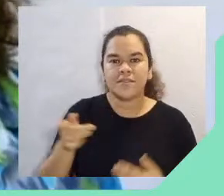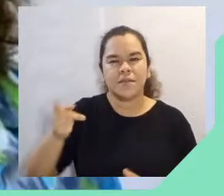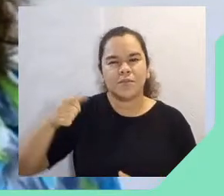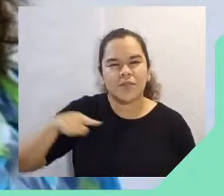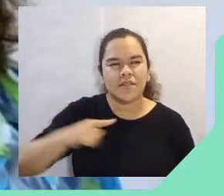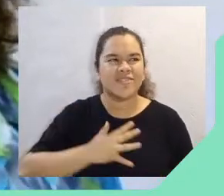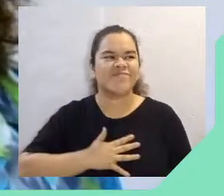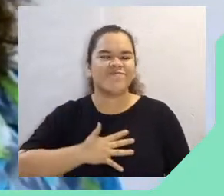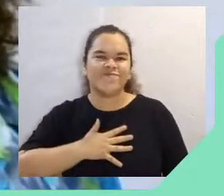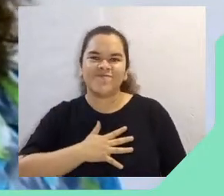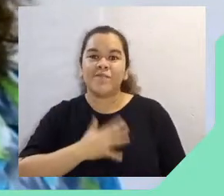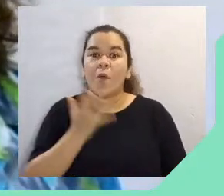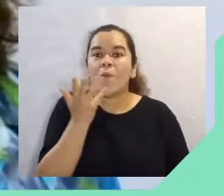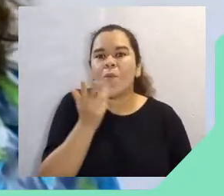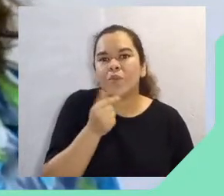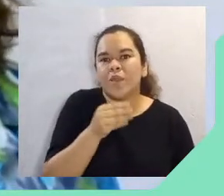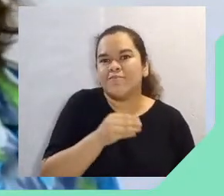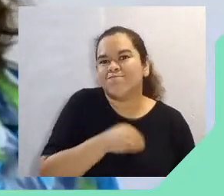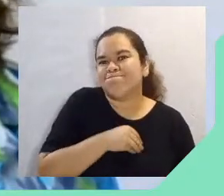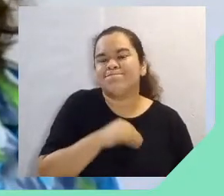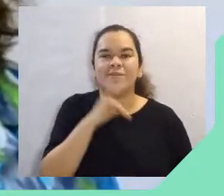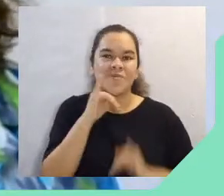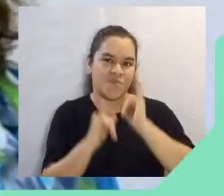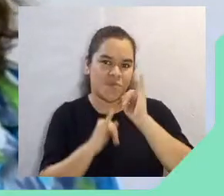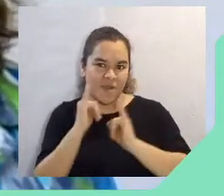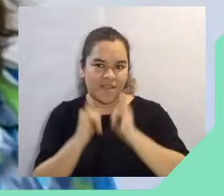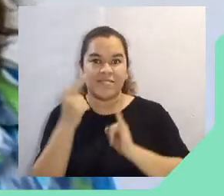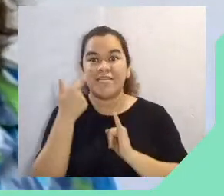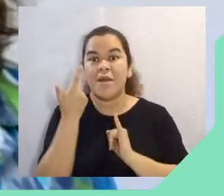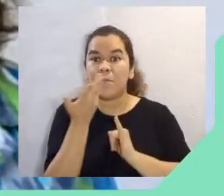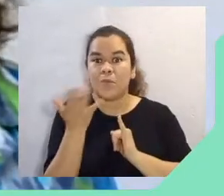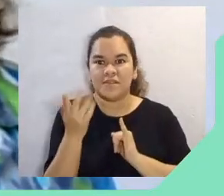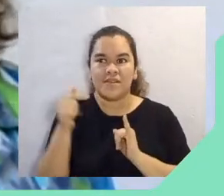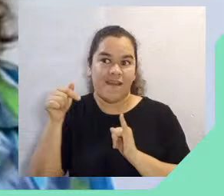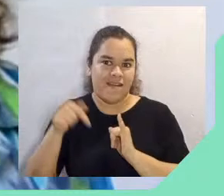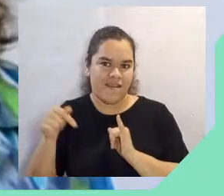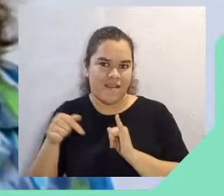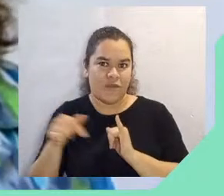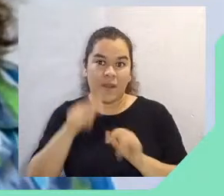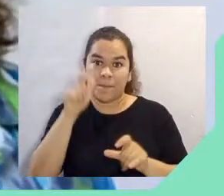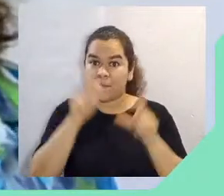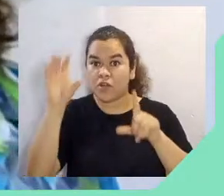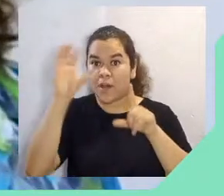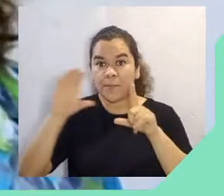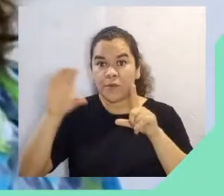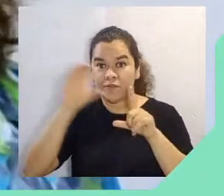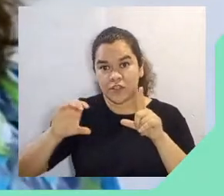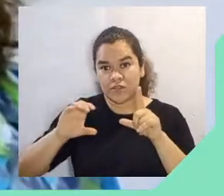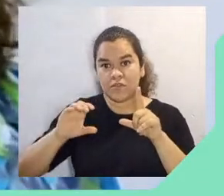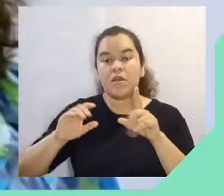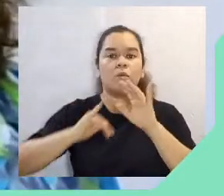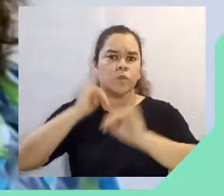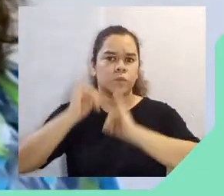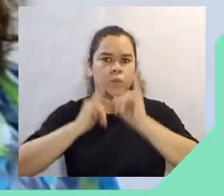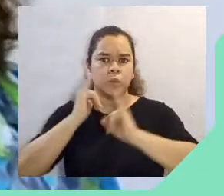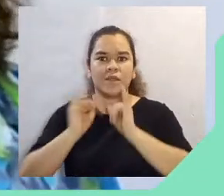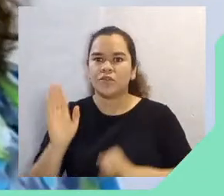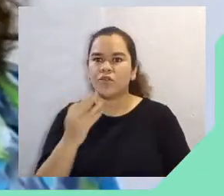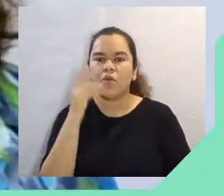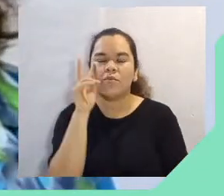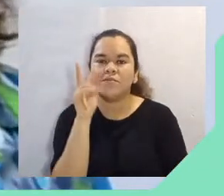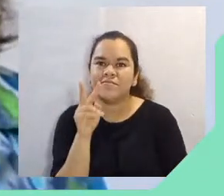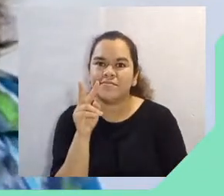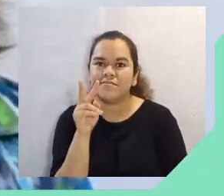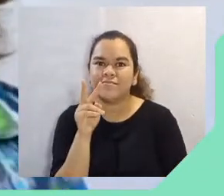que demuestran por lo que hacen. Hasta ahora todos los profesionales que escuchamos transmiten